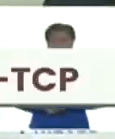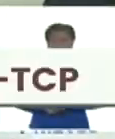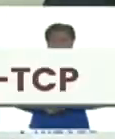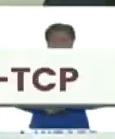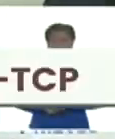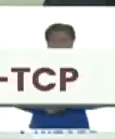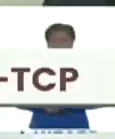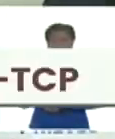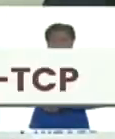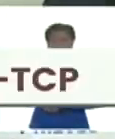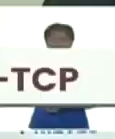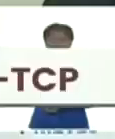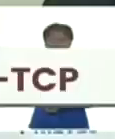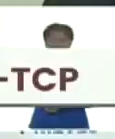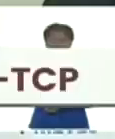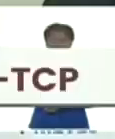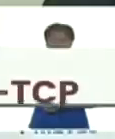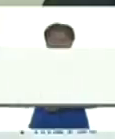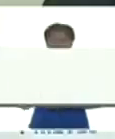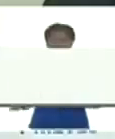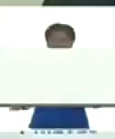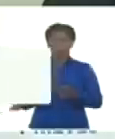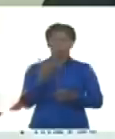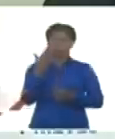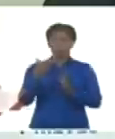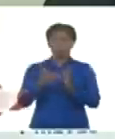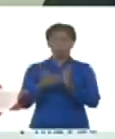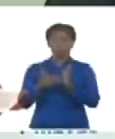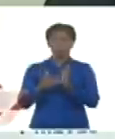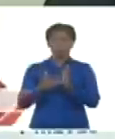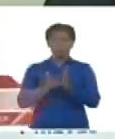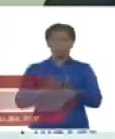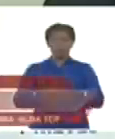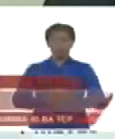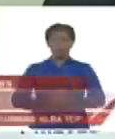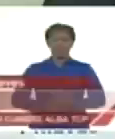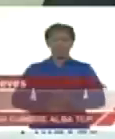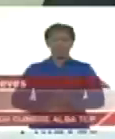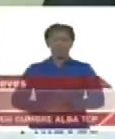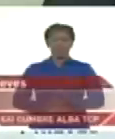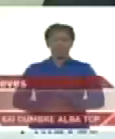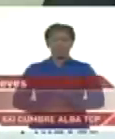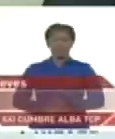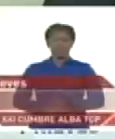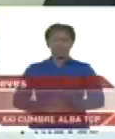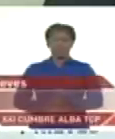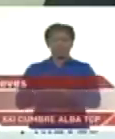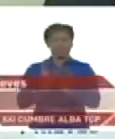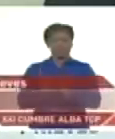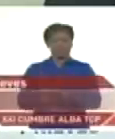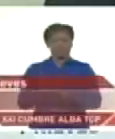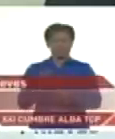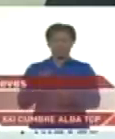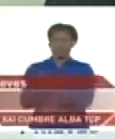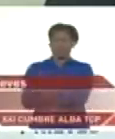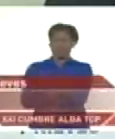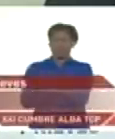Excelencias. Good afternoon. Buenas tardes. It is indeed an honor. Realmente es un honor para mi